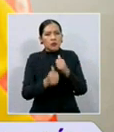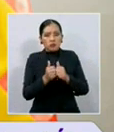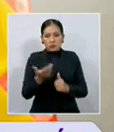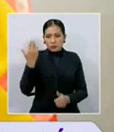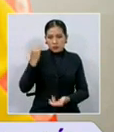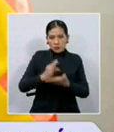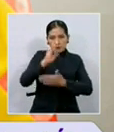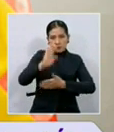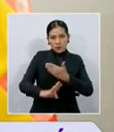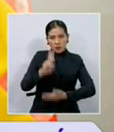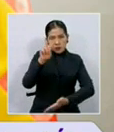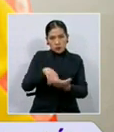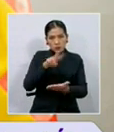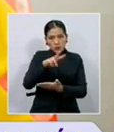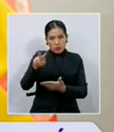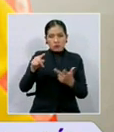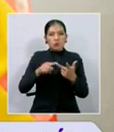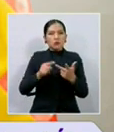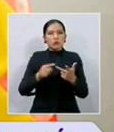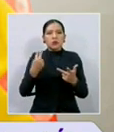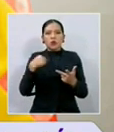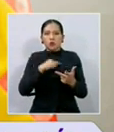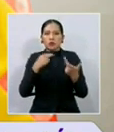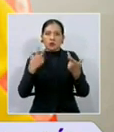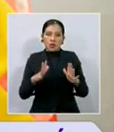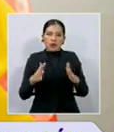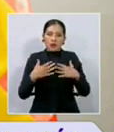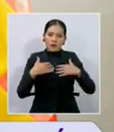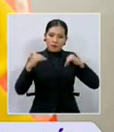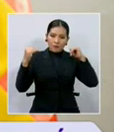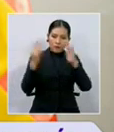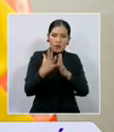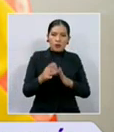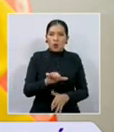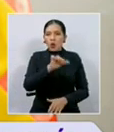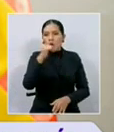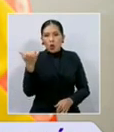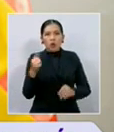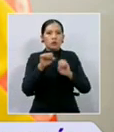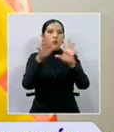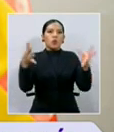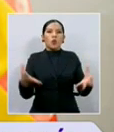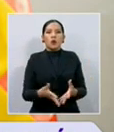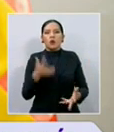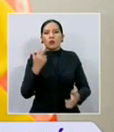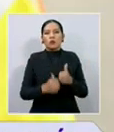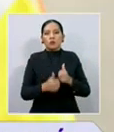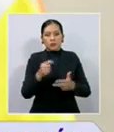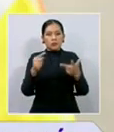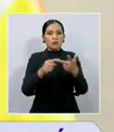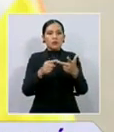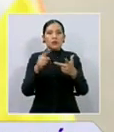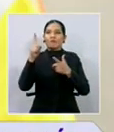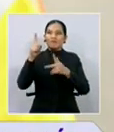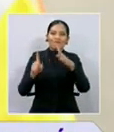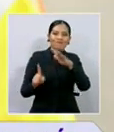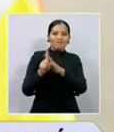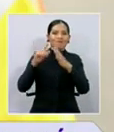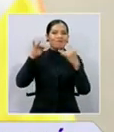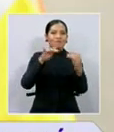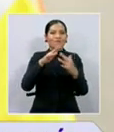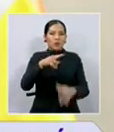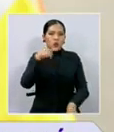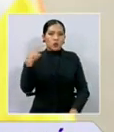del 2022 enfrentamos las consecuencias de otro problema mundial, como es la guerra entre Rusia y